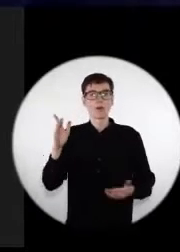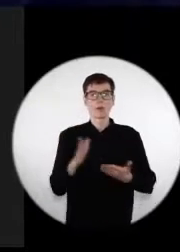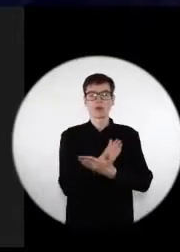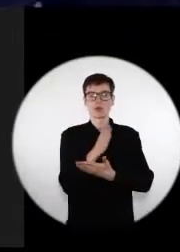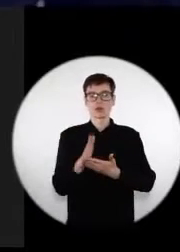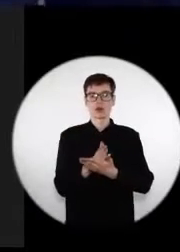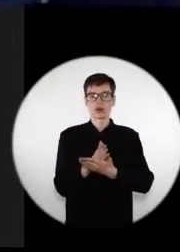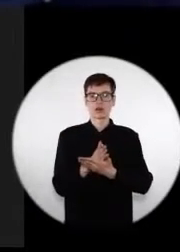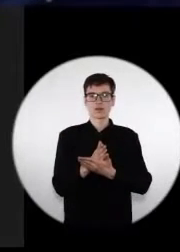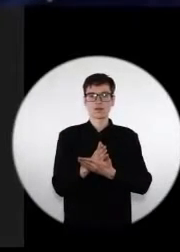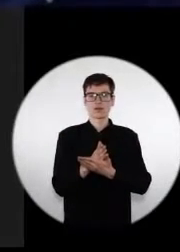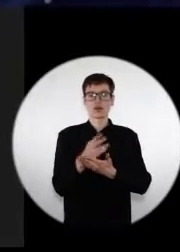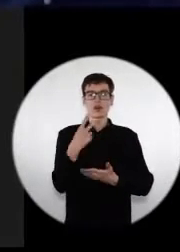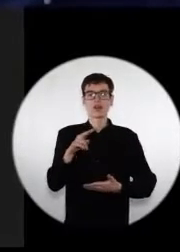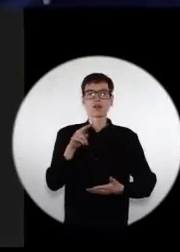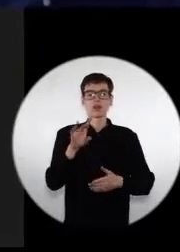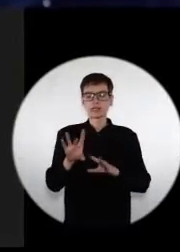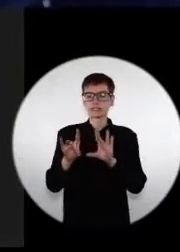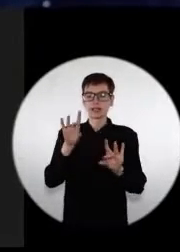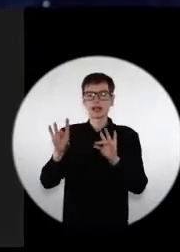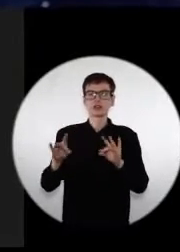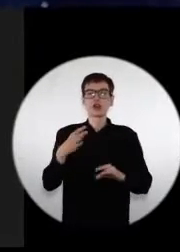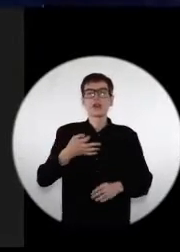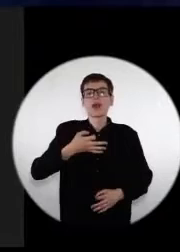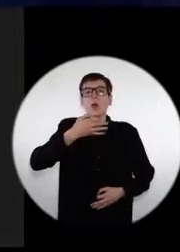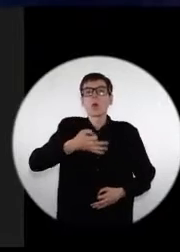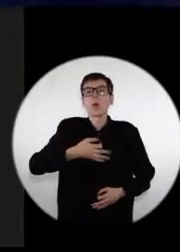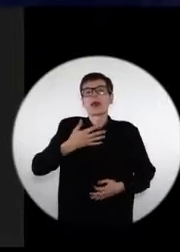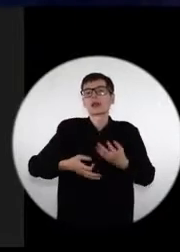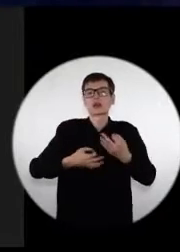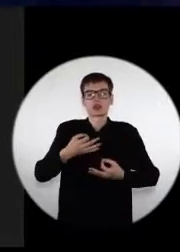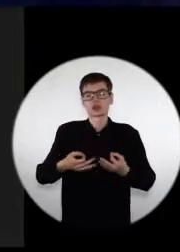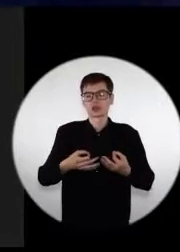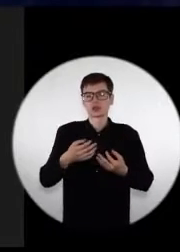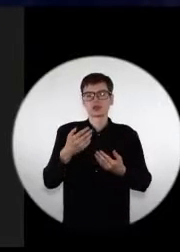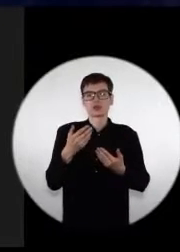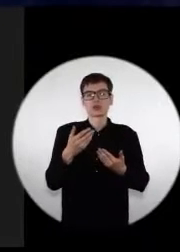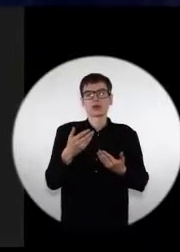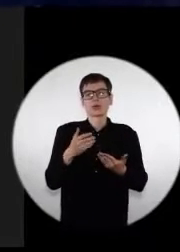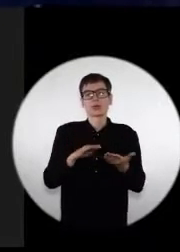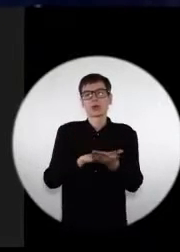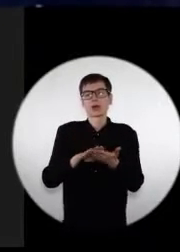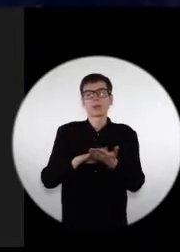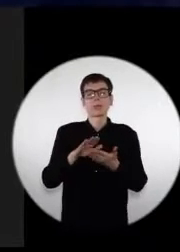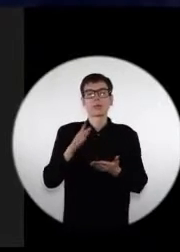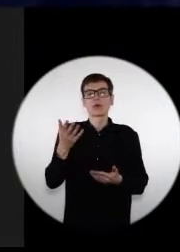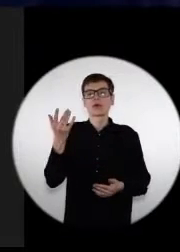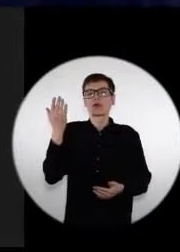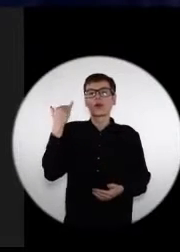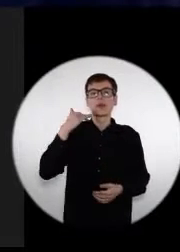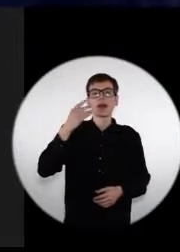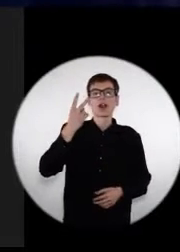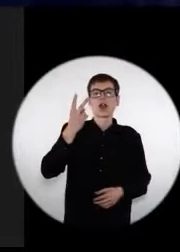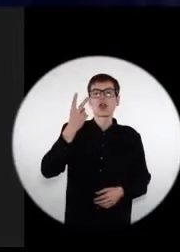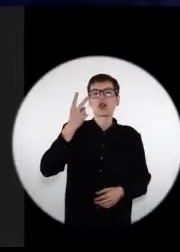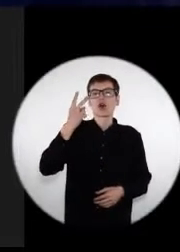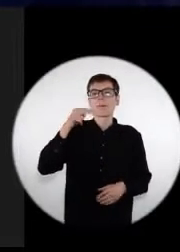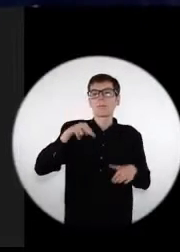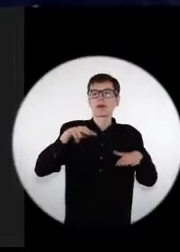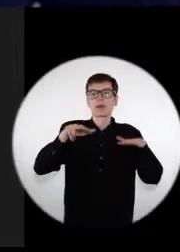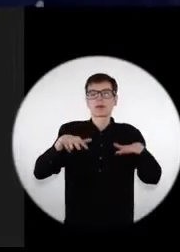es muy fácil encontrar audiolibros de colecciones de cuentos